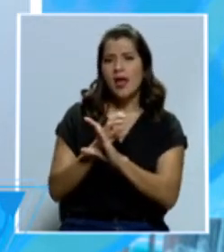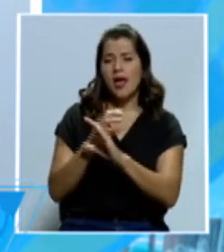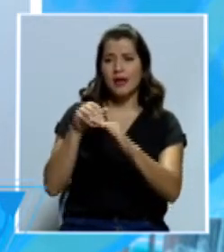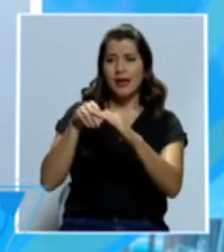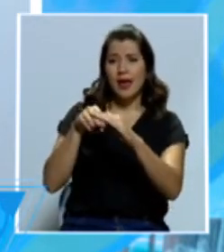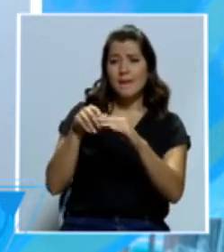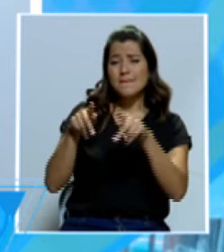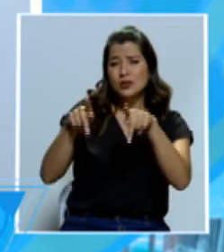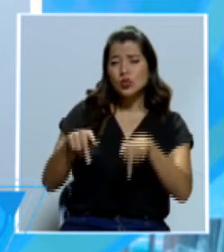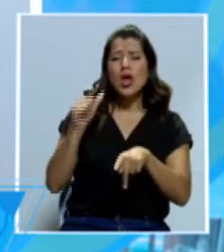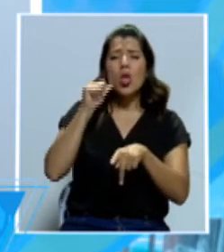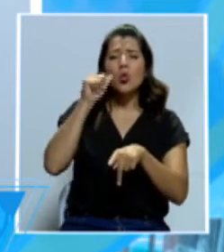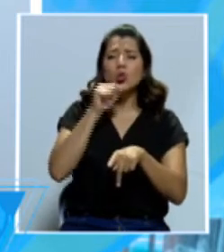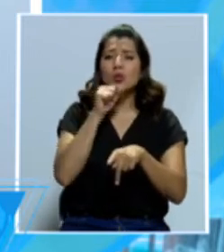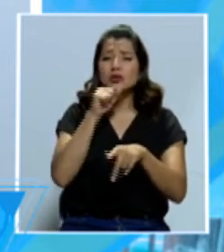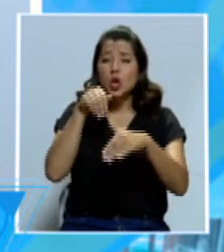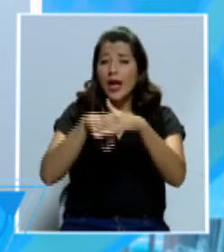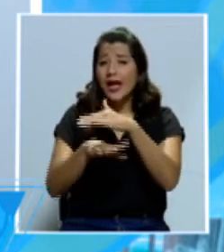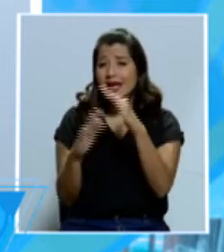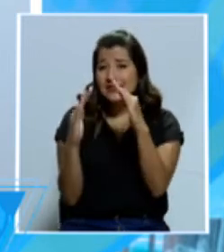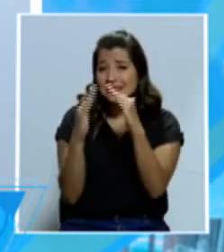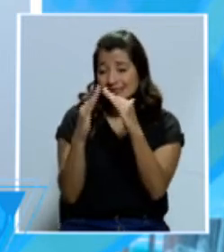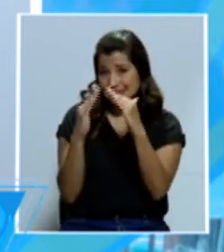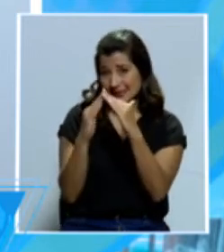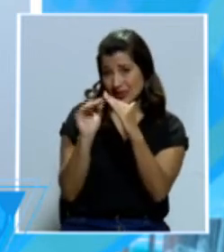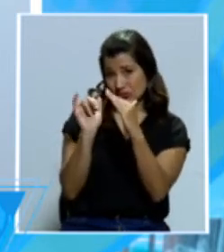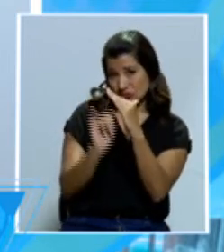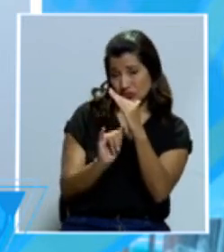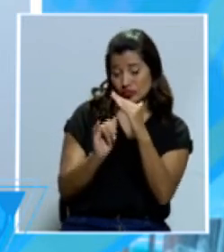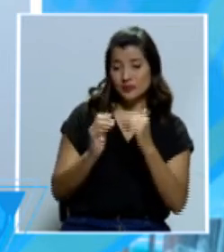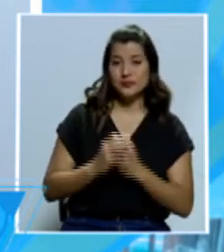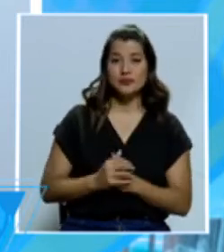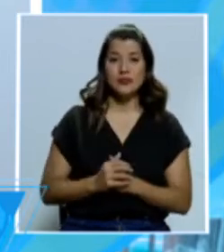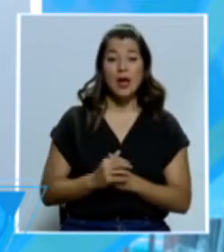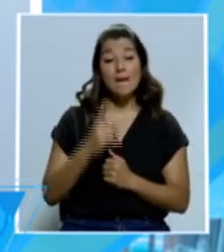están en estos centros de larga estancia.